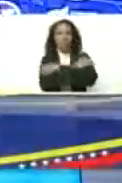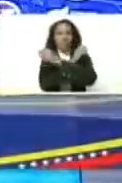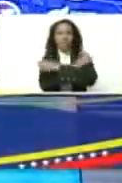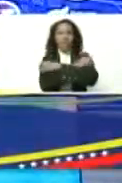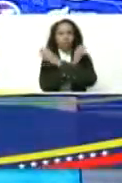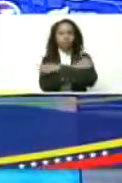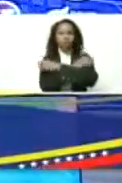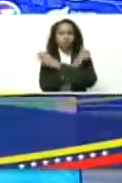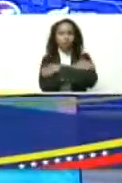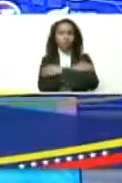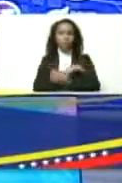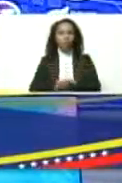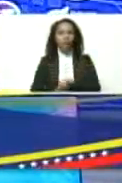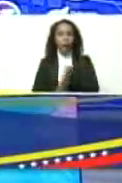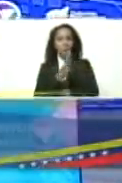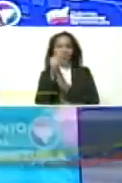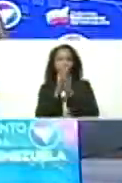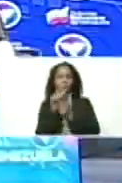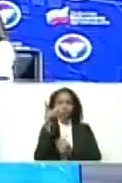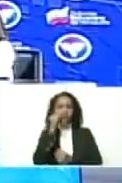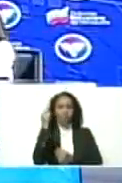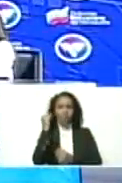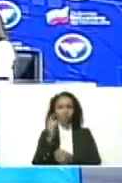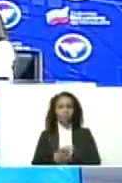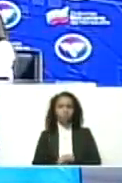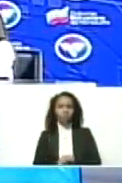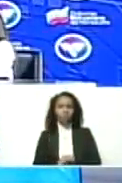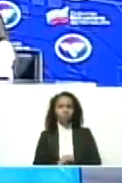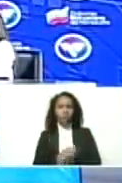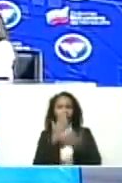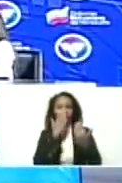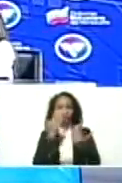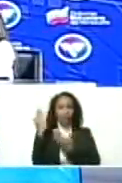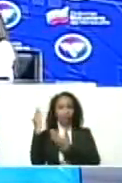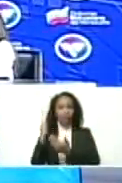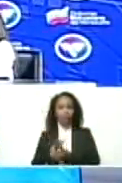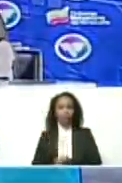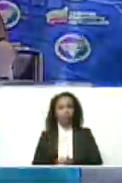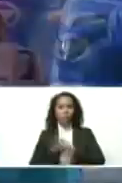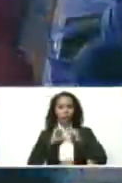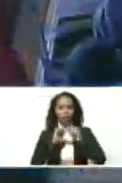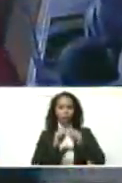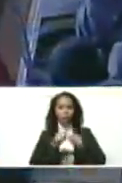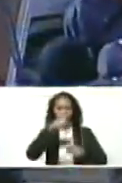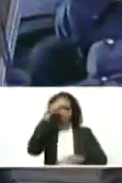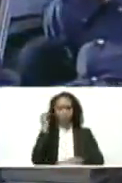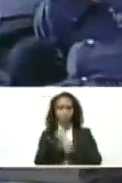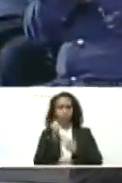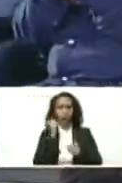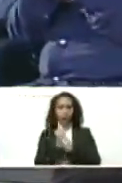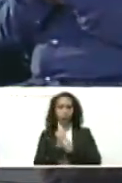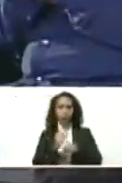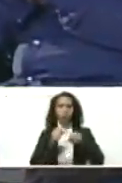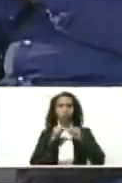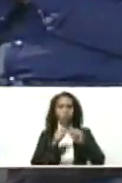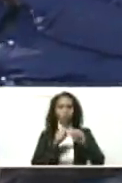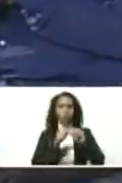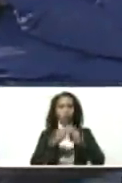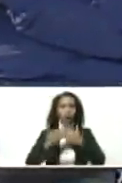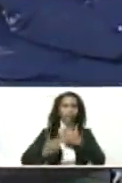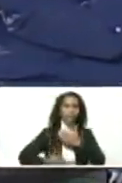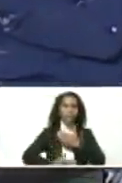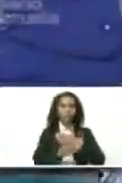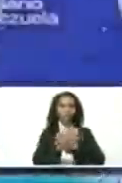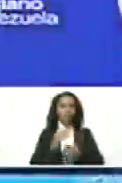Felicitaciones. Emprendedores y emprendedoras, adelante. Sigamos trabajando y sigamos